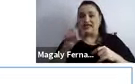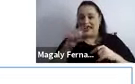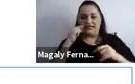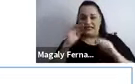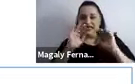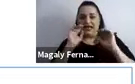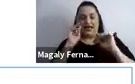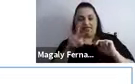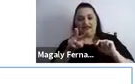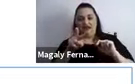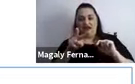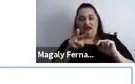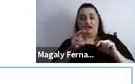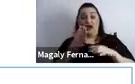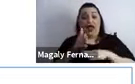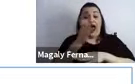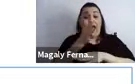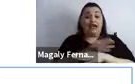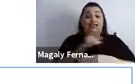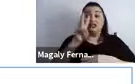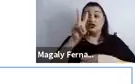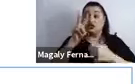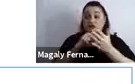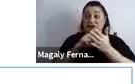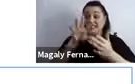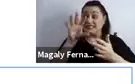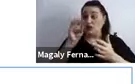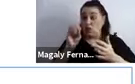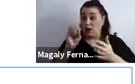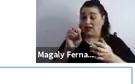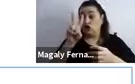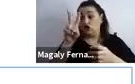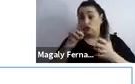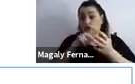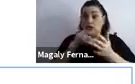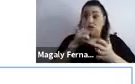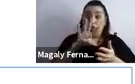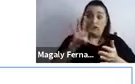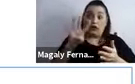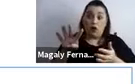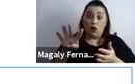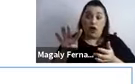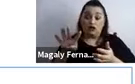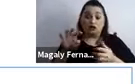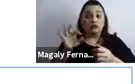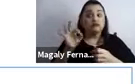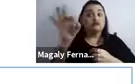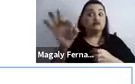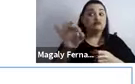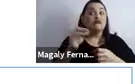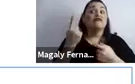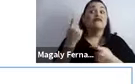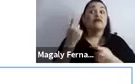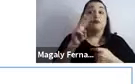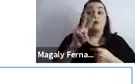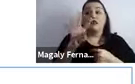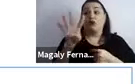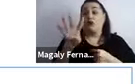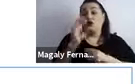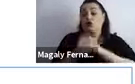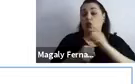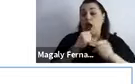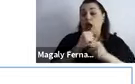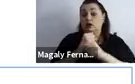escenario. Quiere decir que antes del 2050, en 2044, nos quedarían 24 años. Muchos de